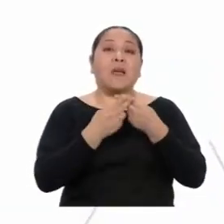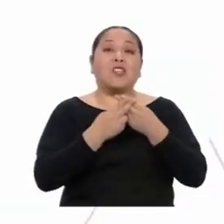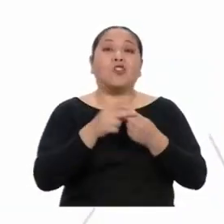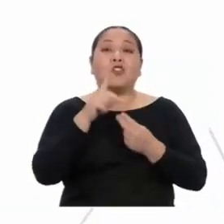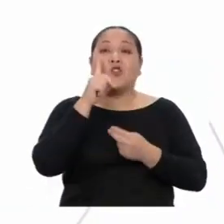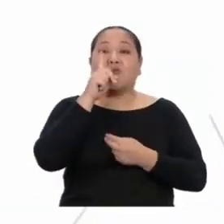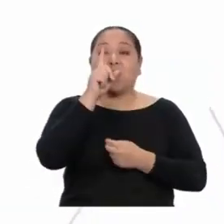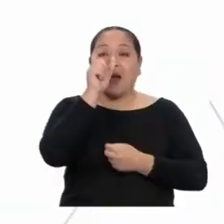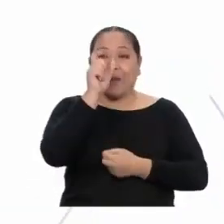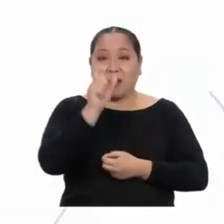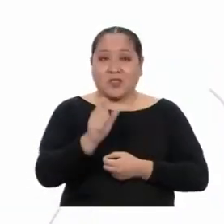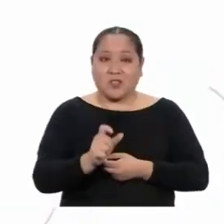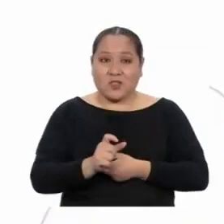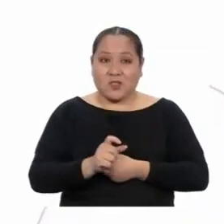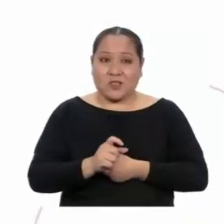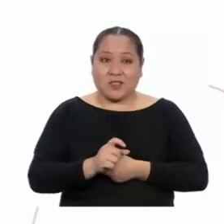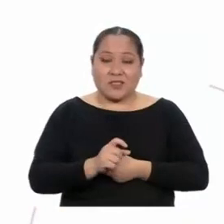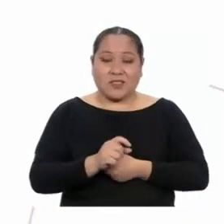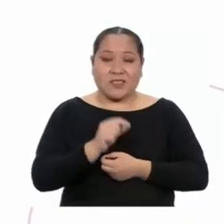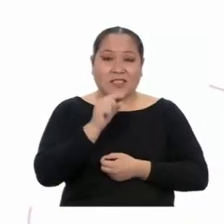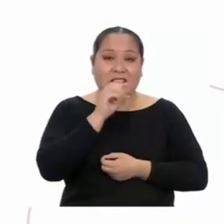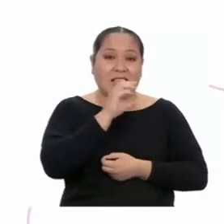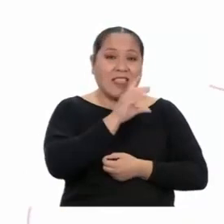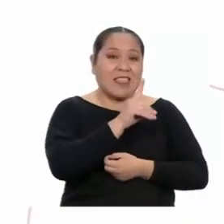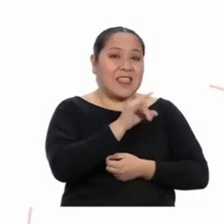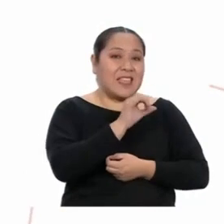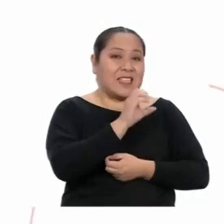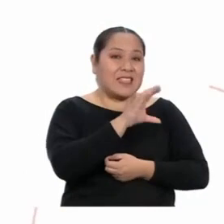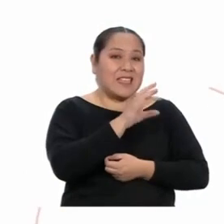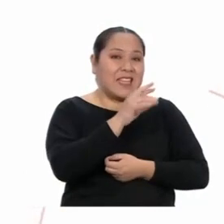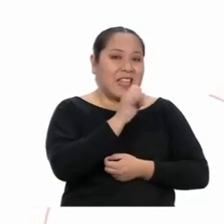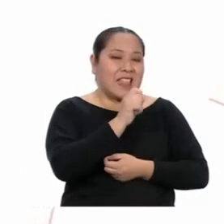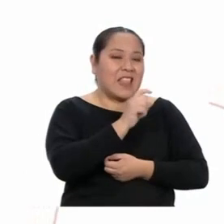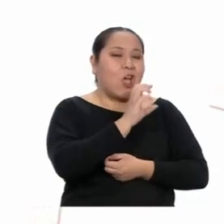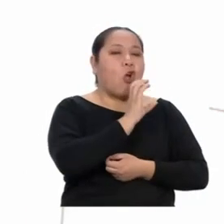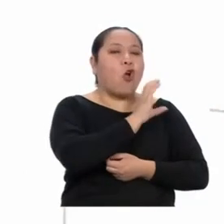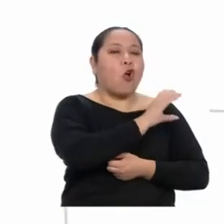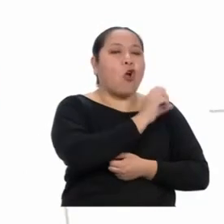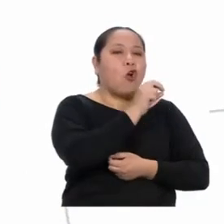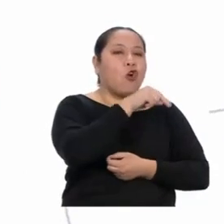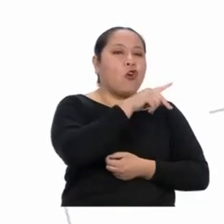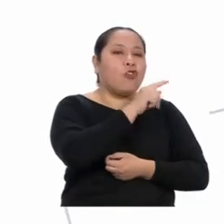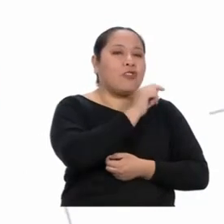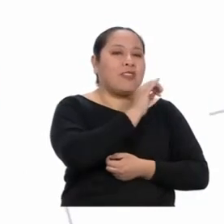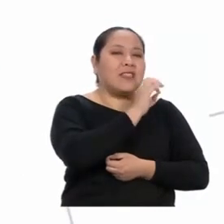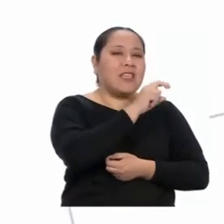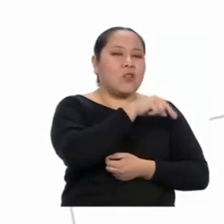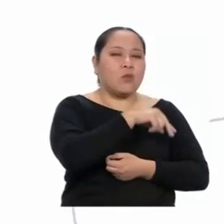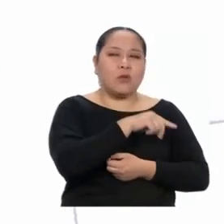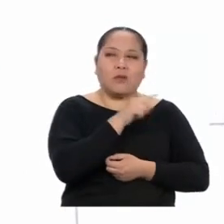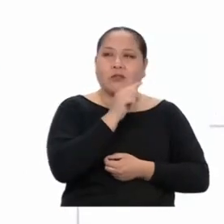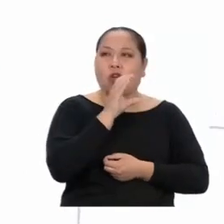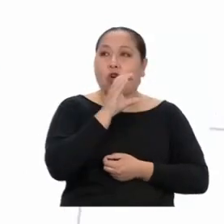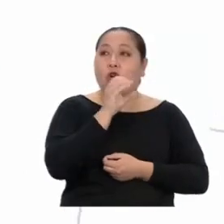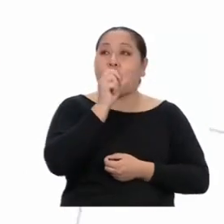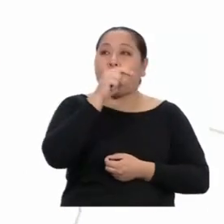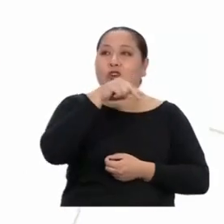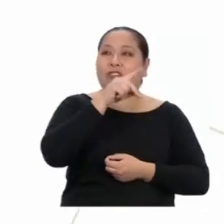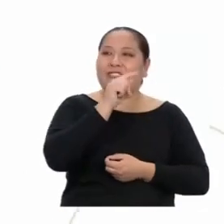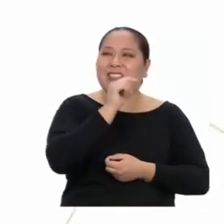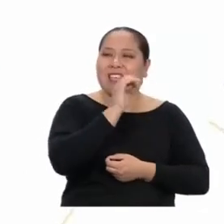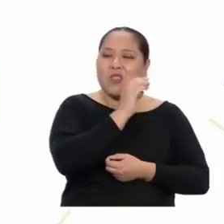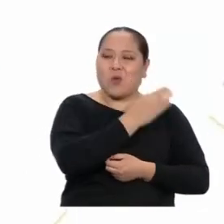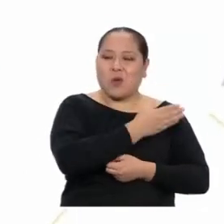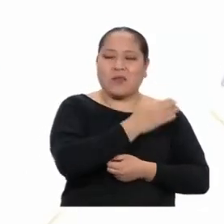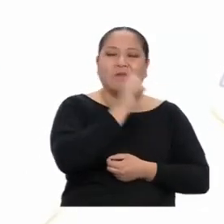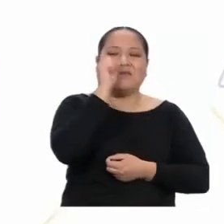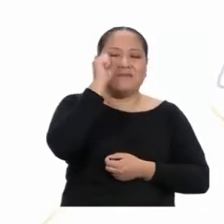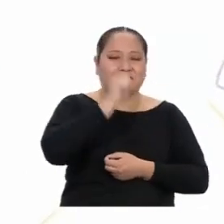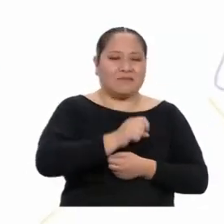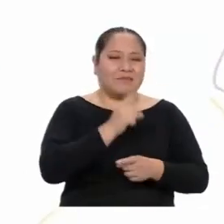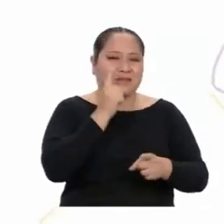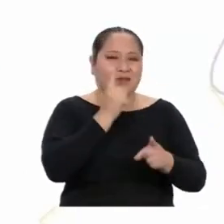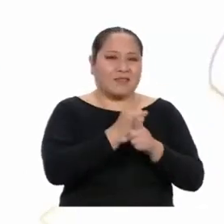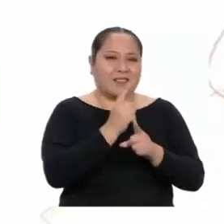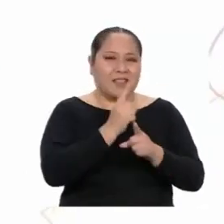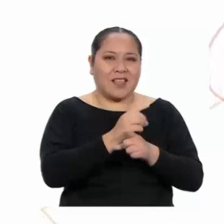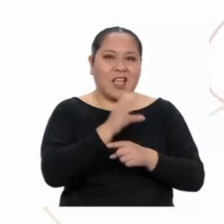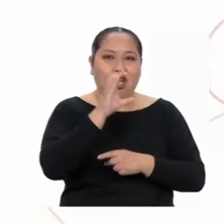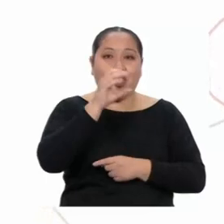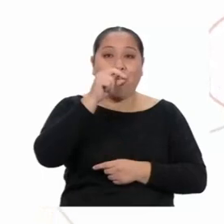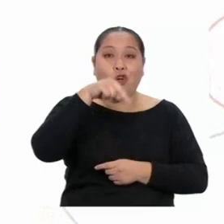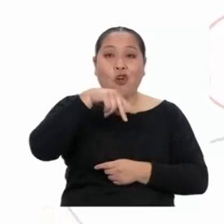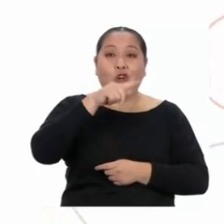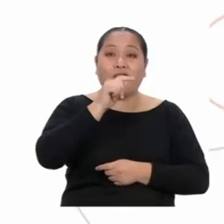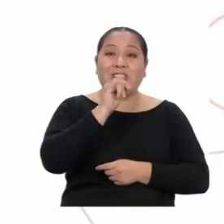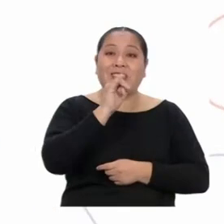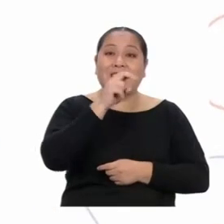persona, ¿cuantitativa discreta o continua? Continua. Correcto. Es continua